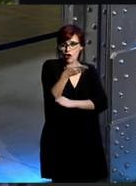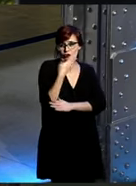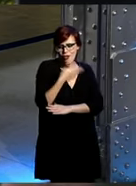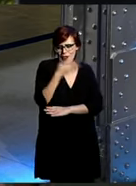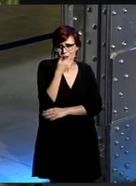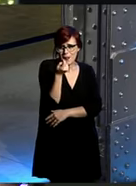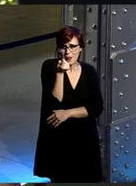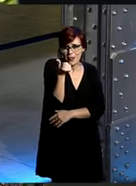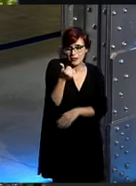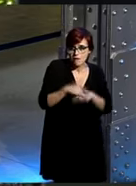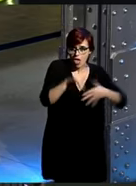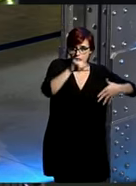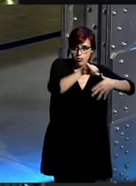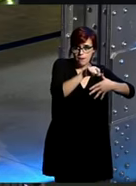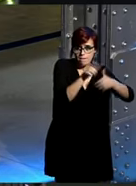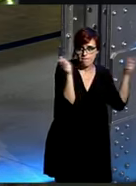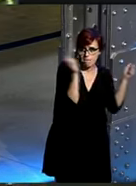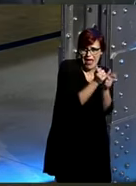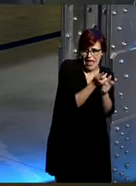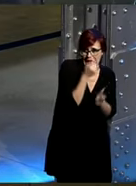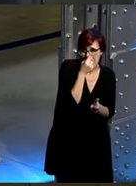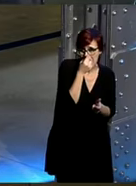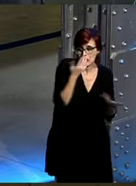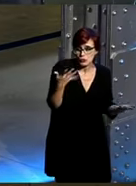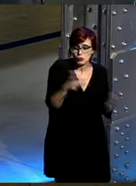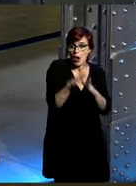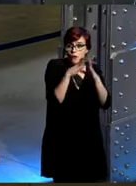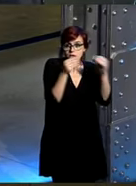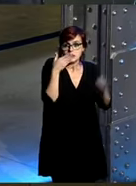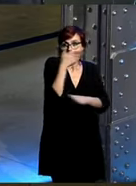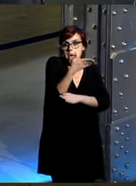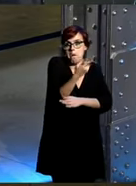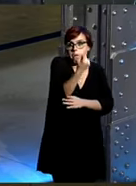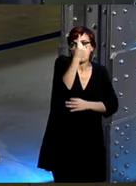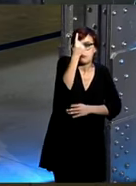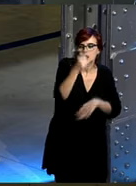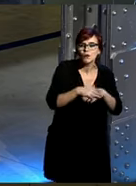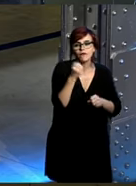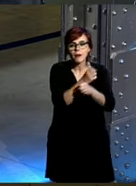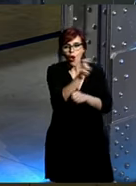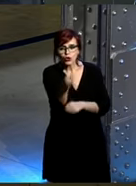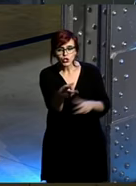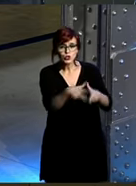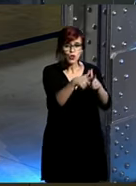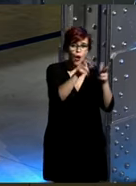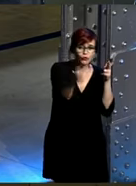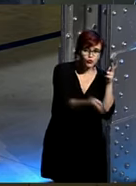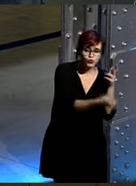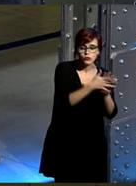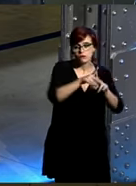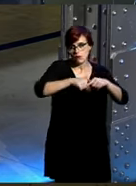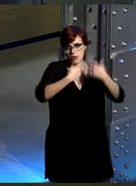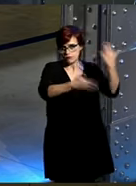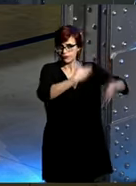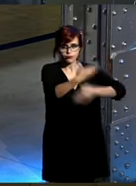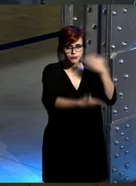Y mucho más en América Latina. Casi nadie iba a la universidad. Era otro tipo de trabajo, otro tipo de sociedad, otro tipo de movilidad social,